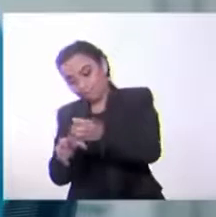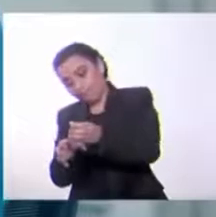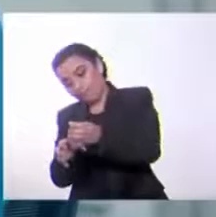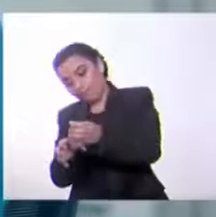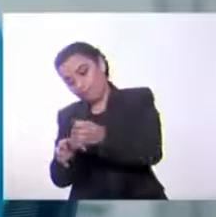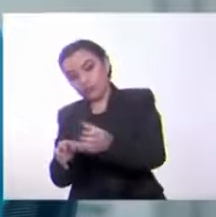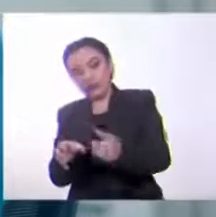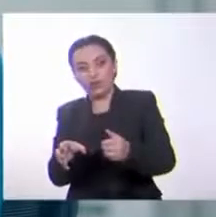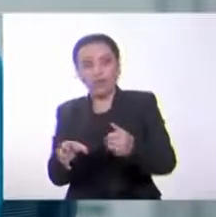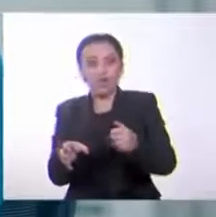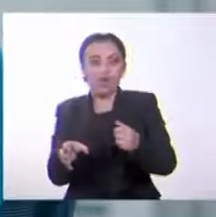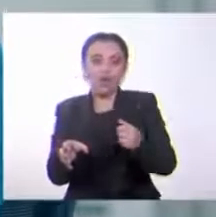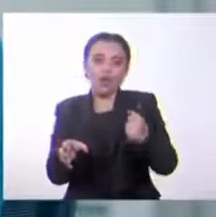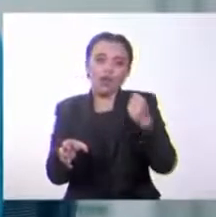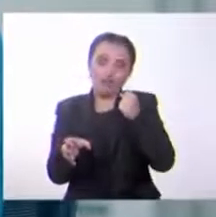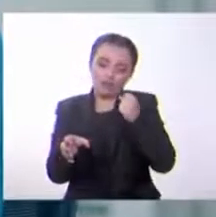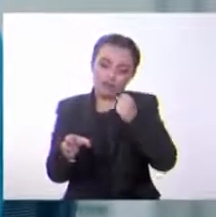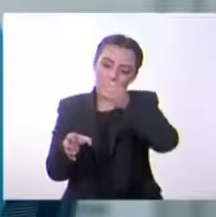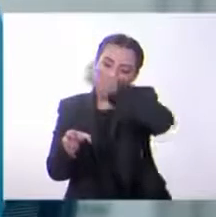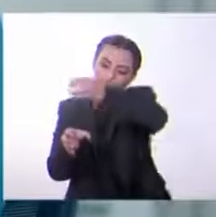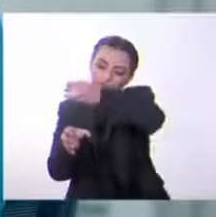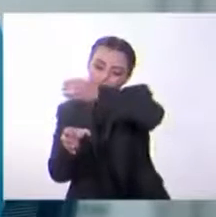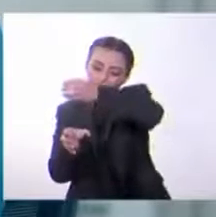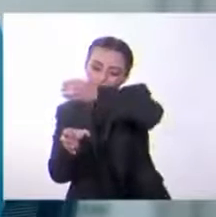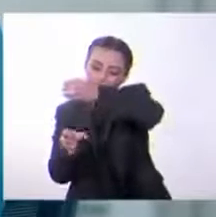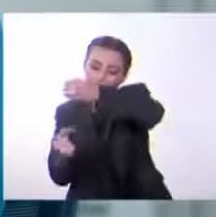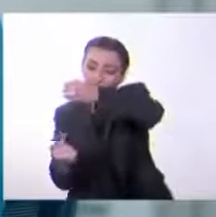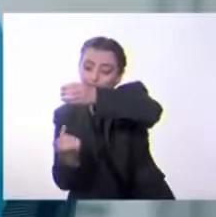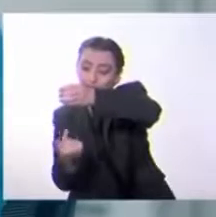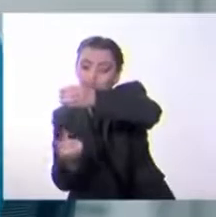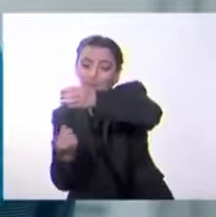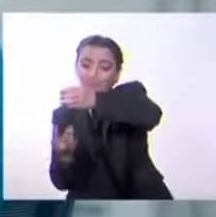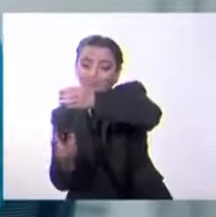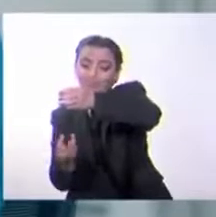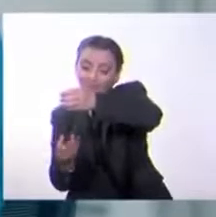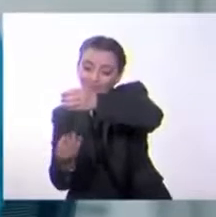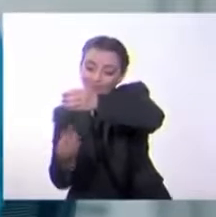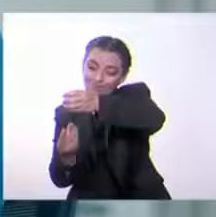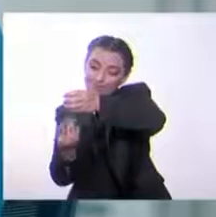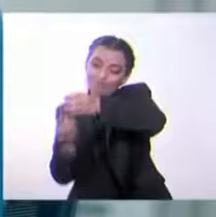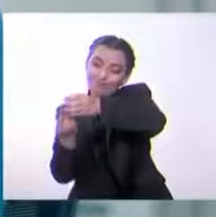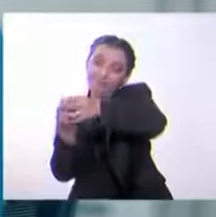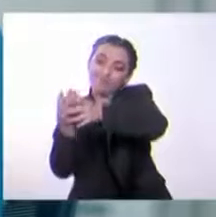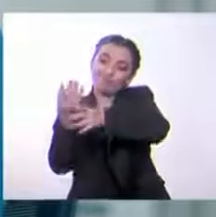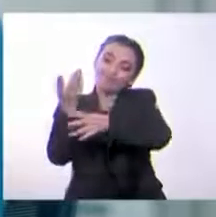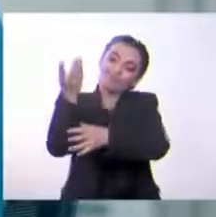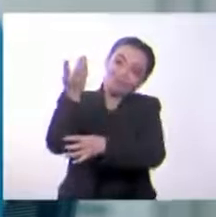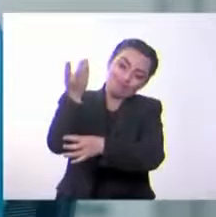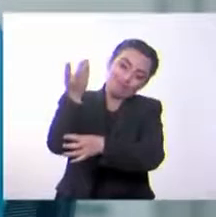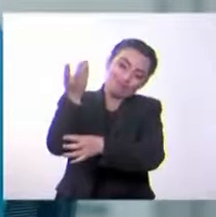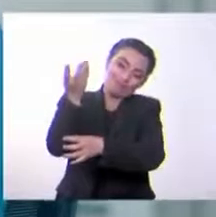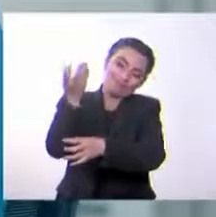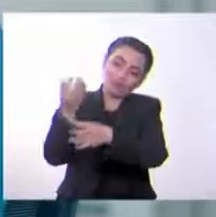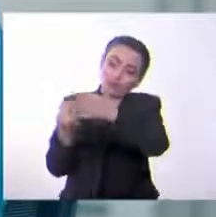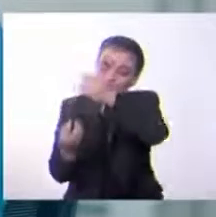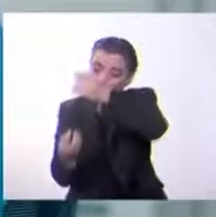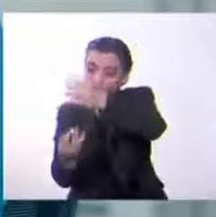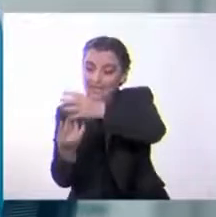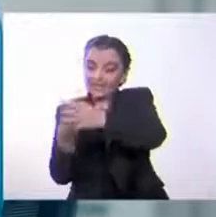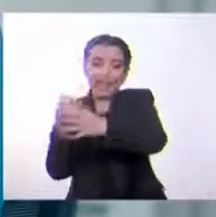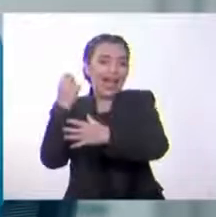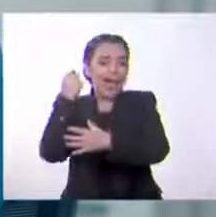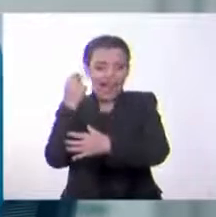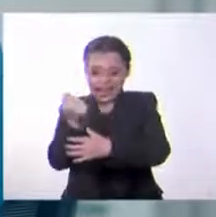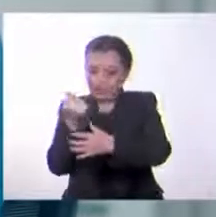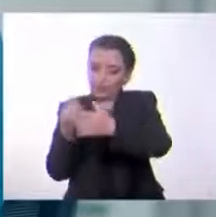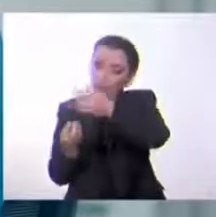inmediatamente buscó la manera de ascender porque tenía una menor densidad. Ascendió tan rápido